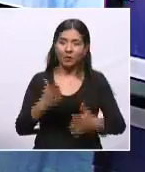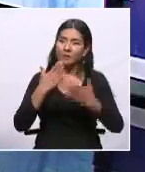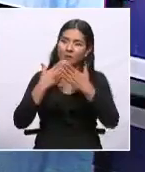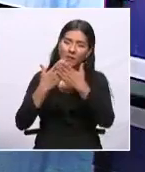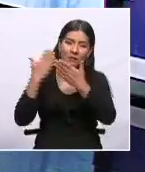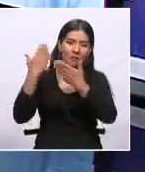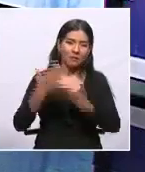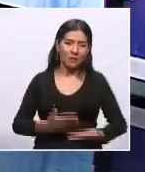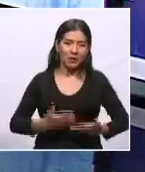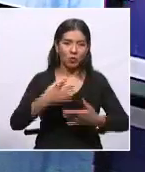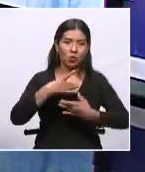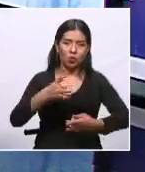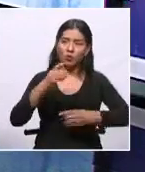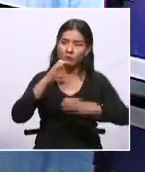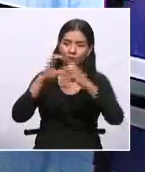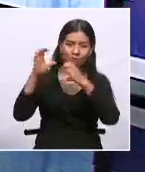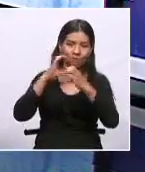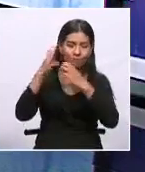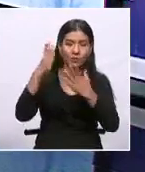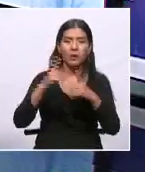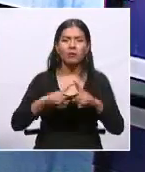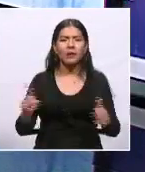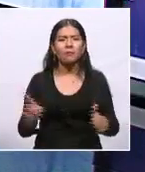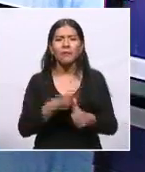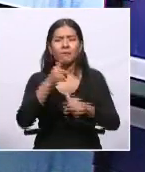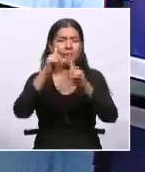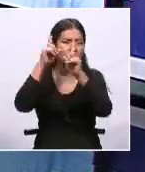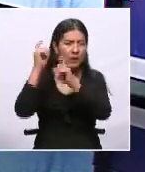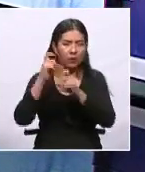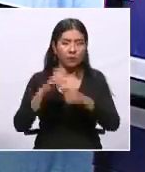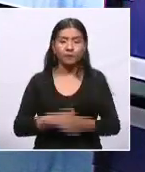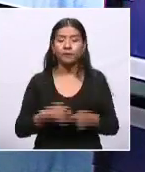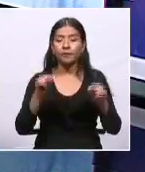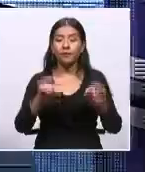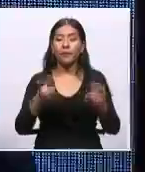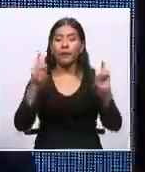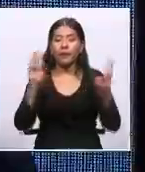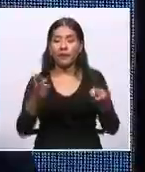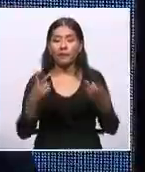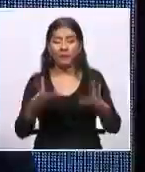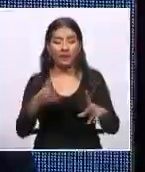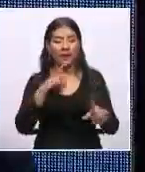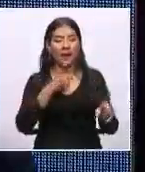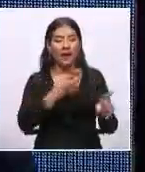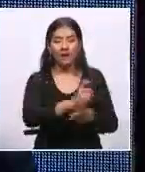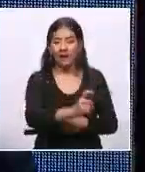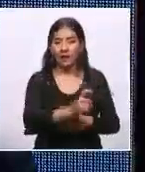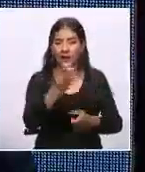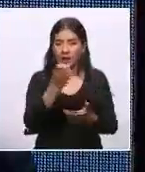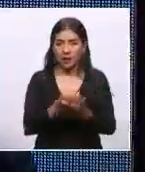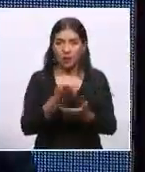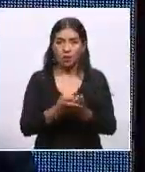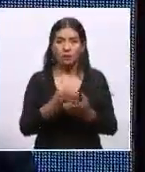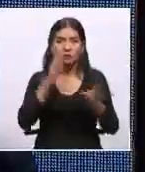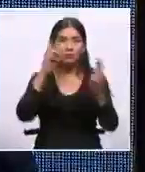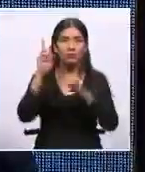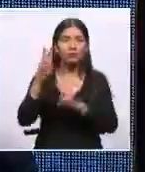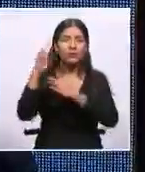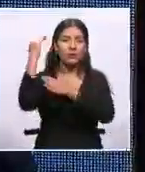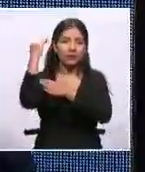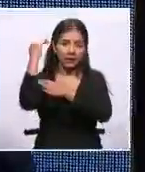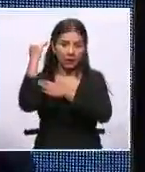Noches, bienvenido a Primer Plano. Le lanzo la primera pregunta. Esta afectación económica que se está viendo en Santa